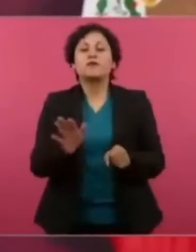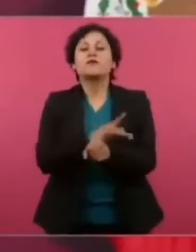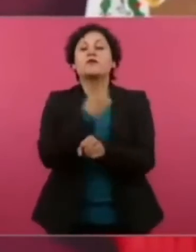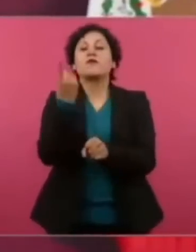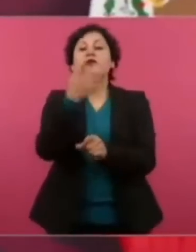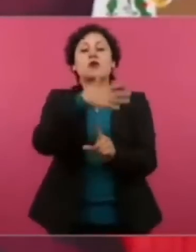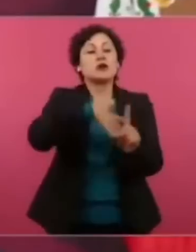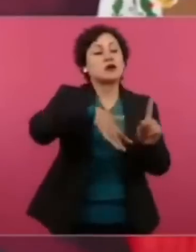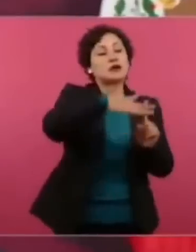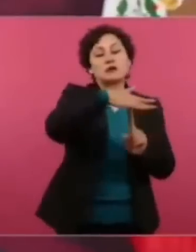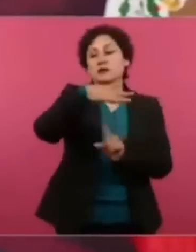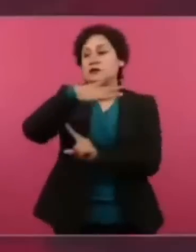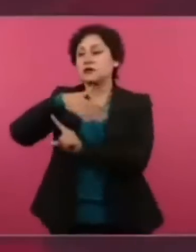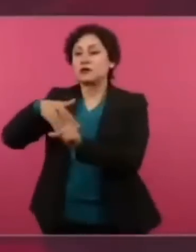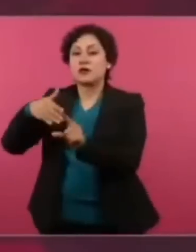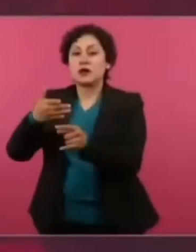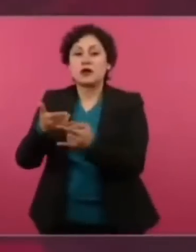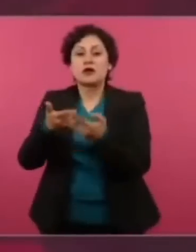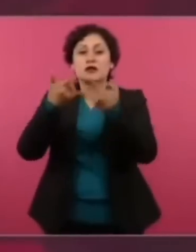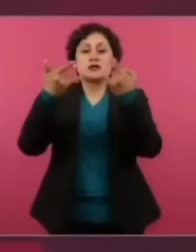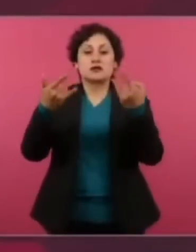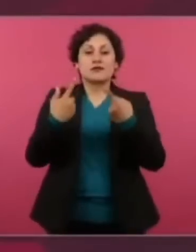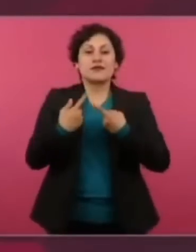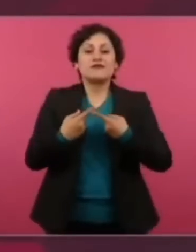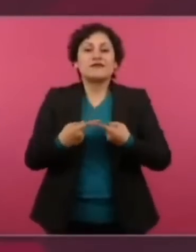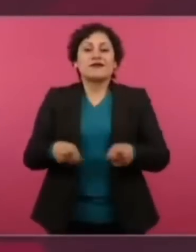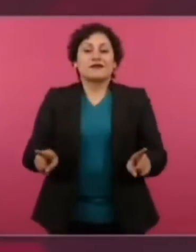circunstancias, historias distintas.